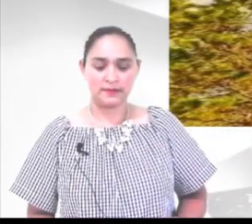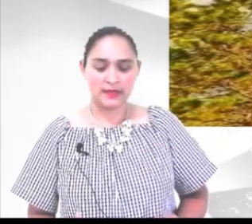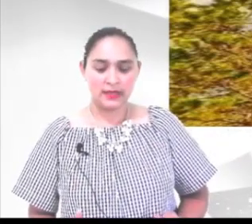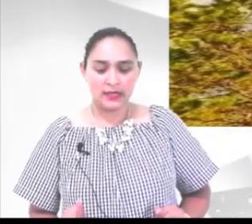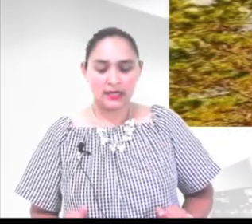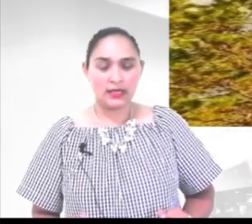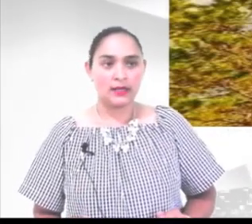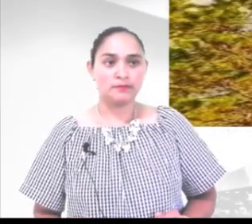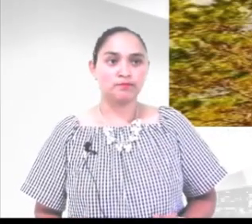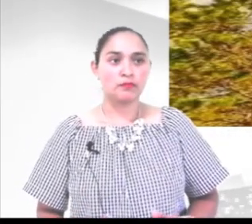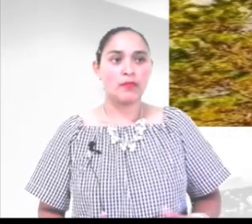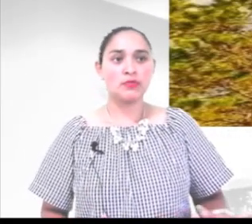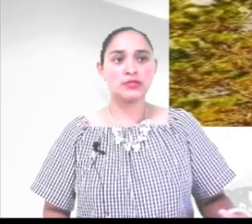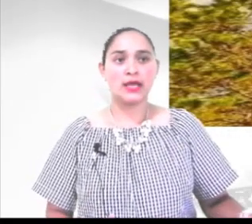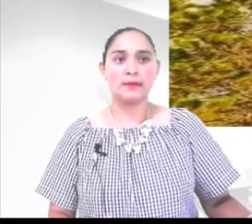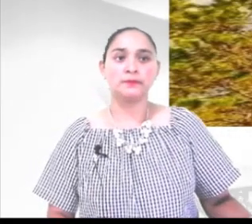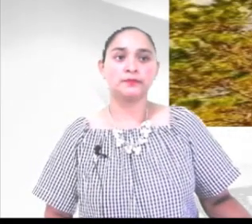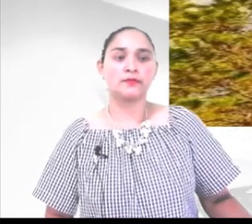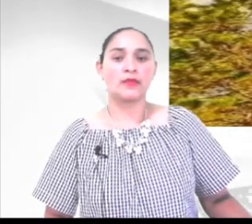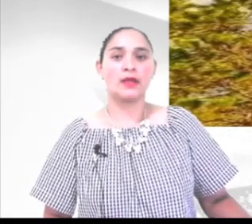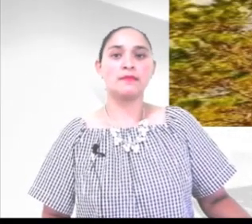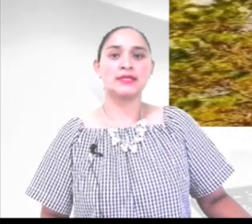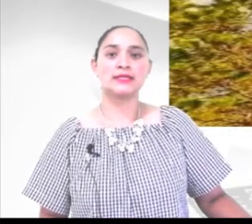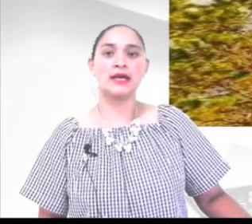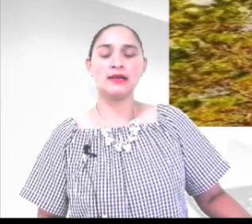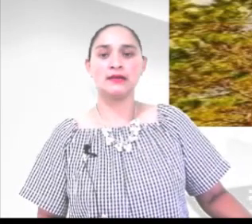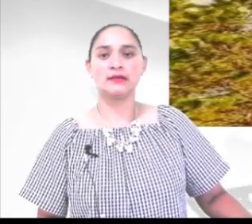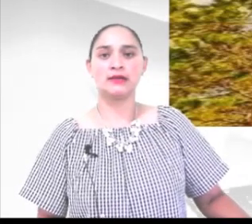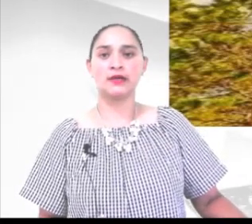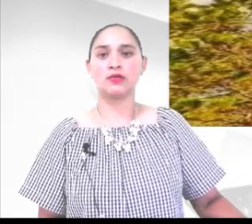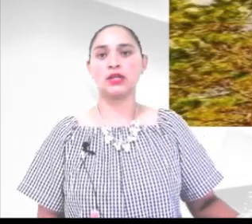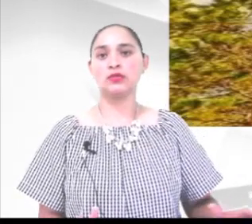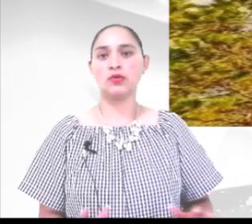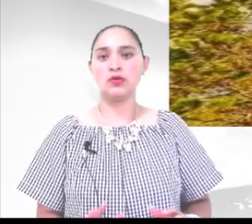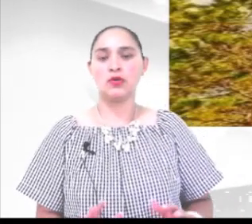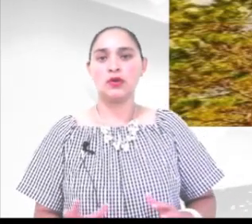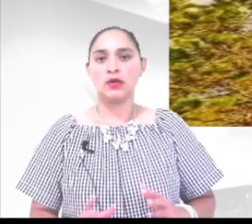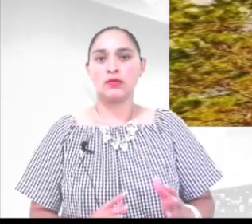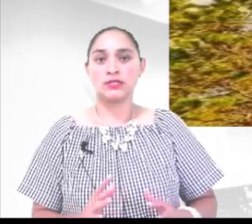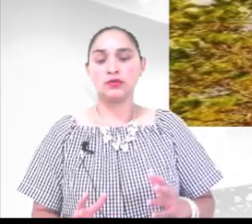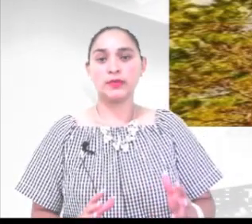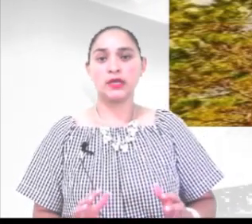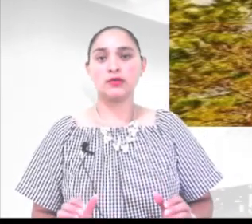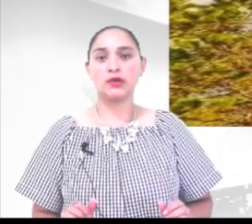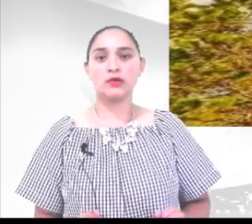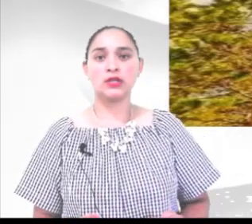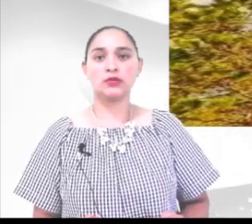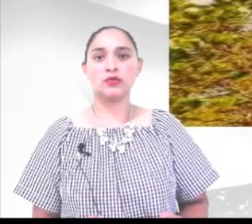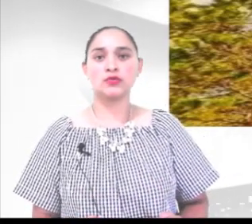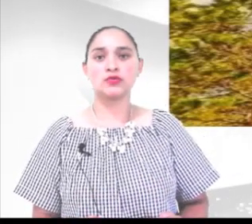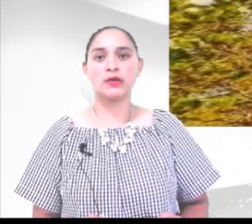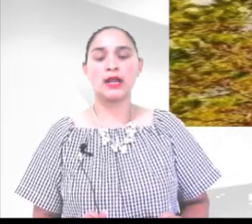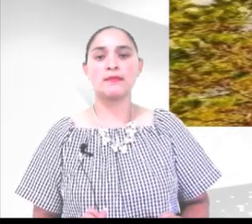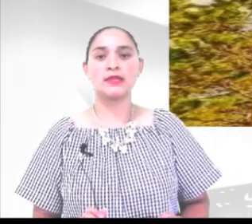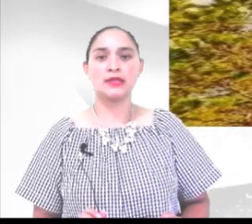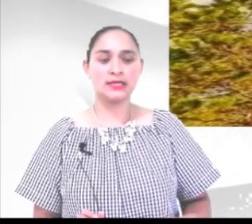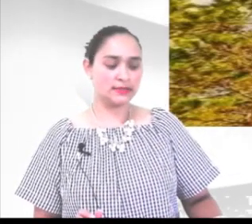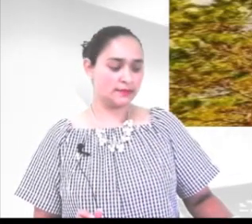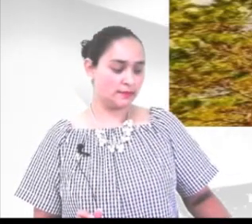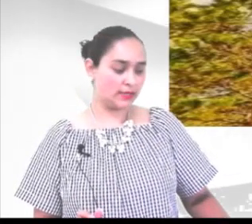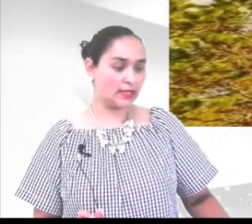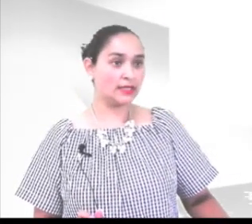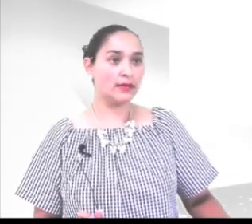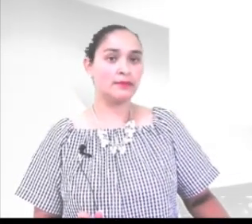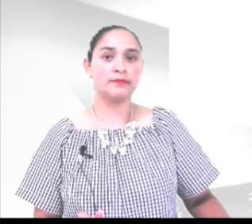día. Vamos a empezar recordando o haciendo un pequeño recordatorio sobre las